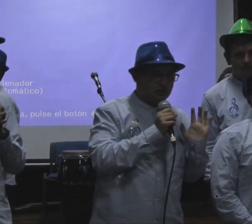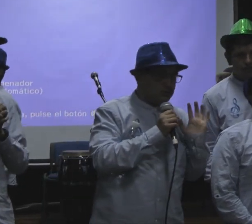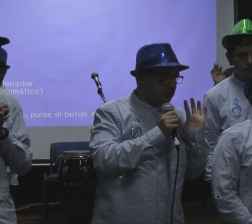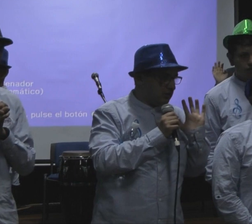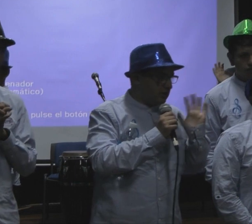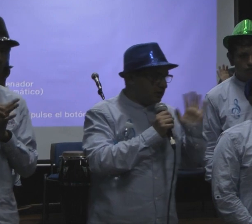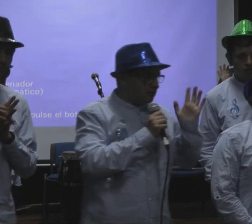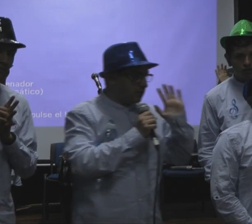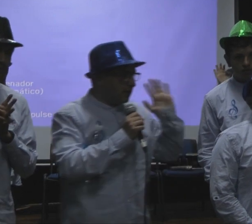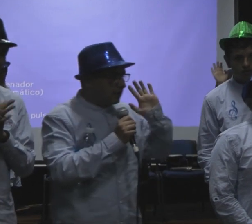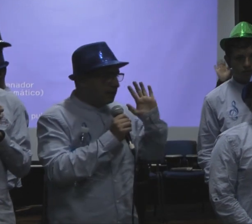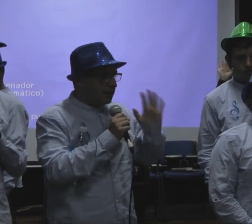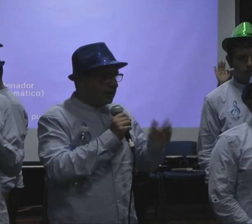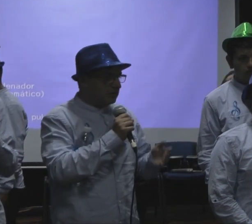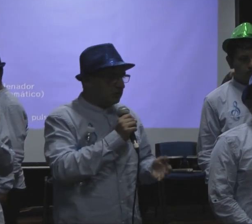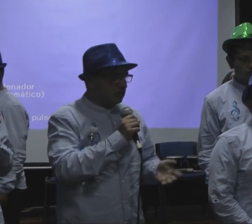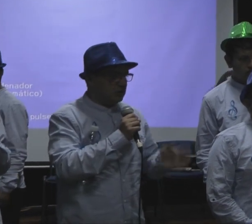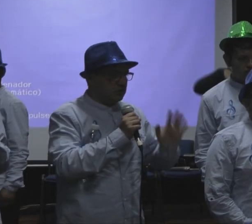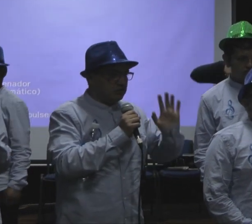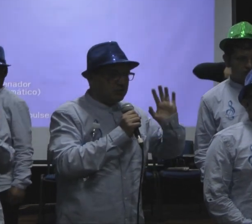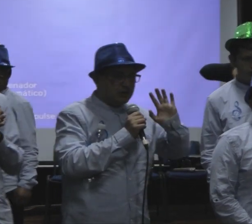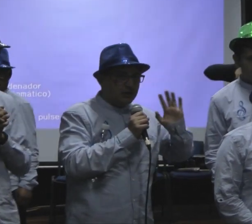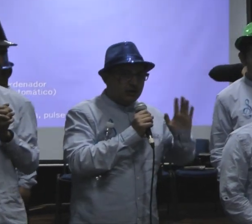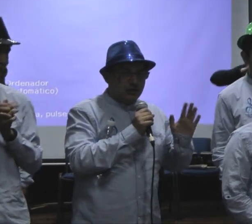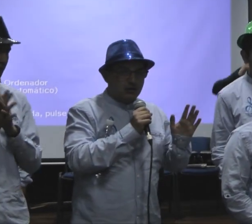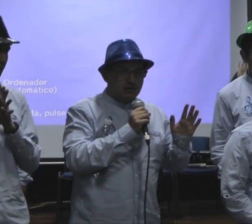movimiento en el bailador,